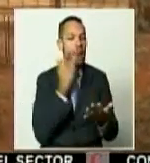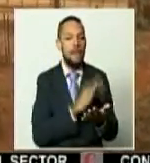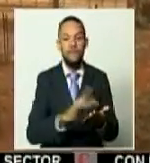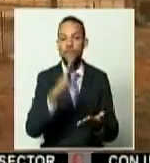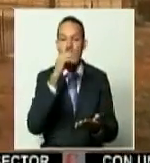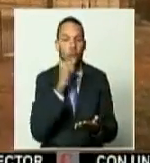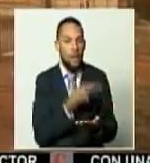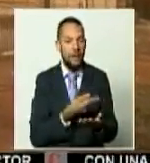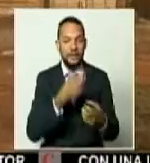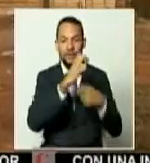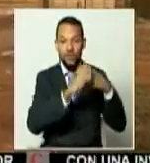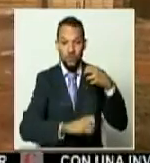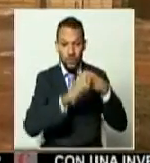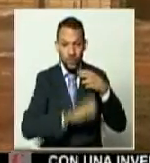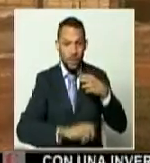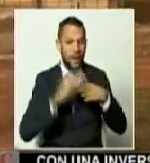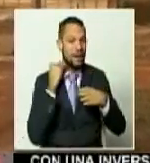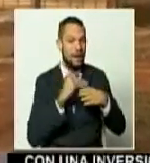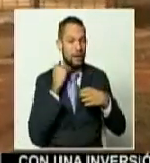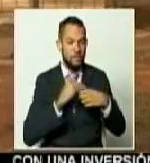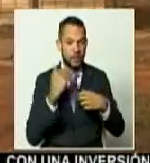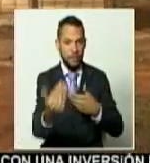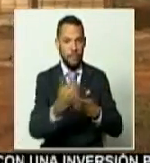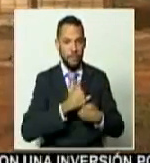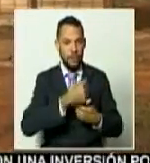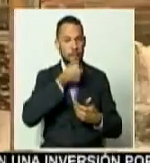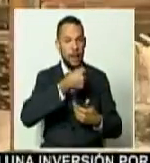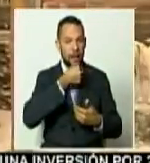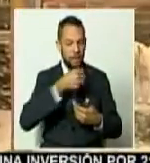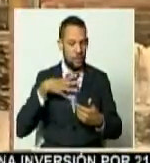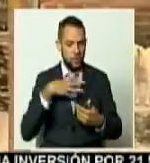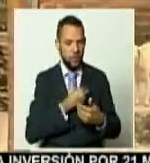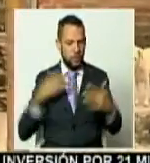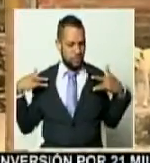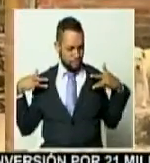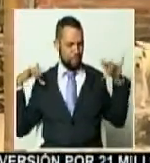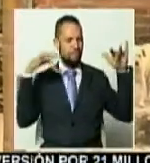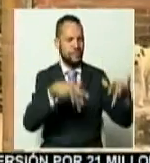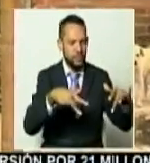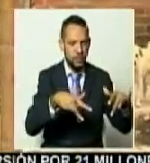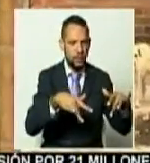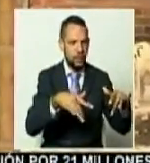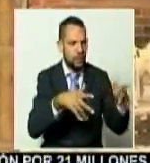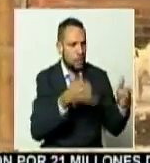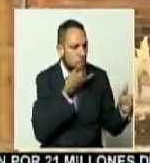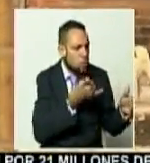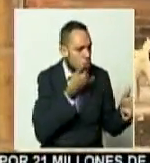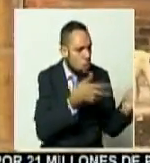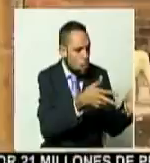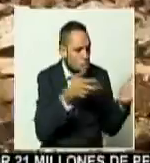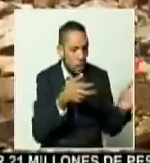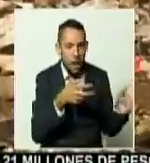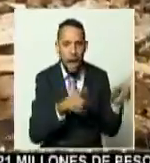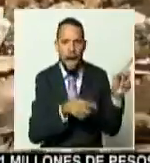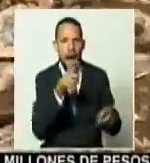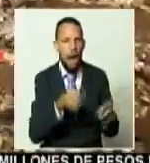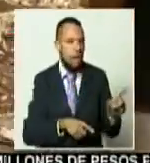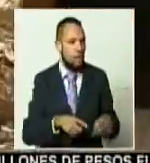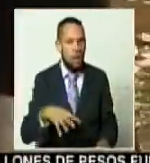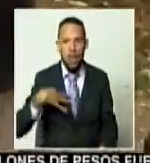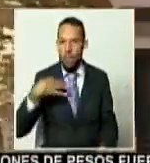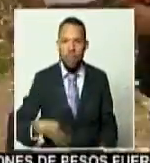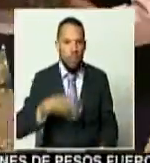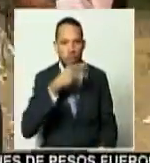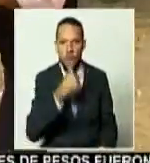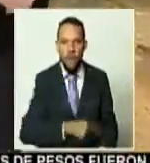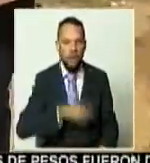Habitantes del sur de Armenia acuden a Telecafé Noticias en tu barrio para denunciar la falta de cultura ciudadana de los vecinos del barrio Antonio Nariño,